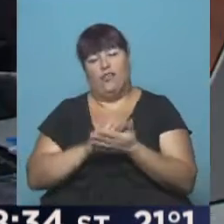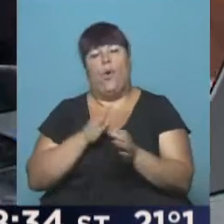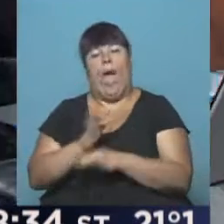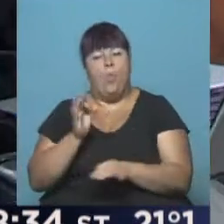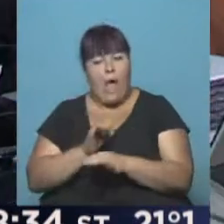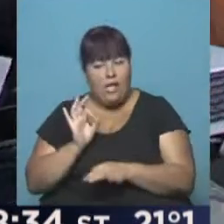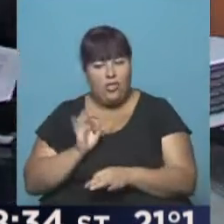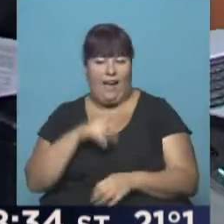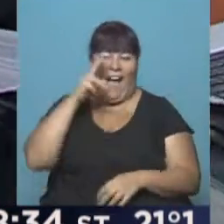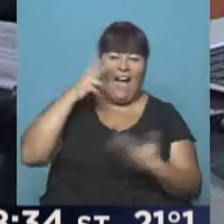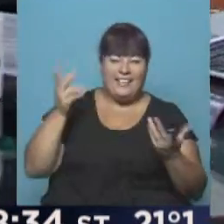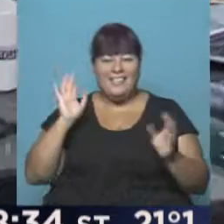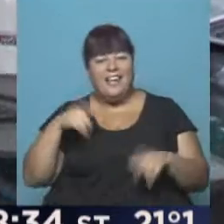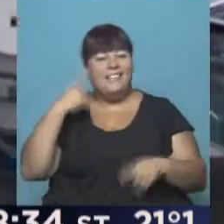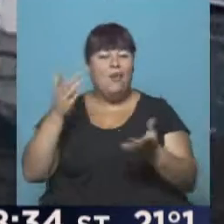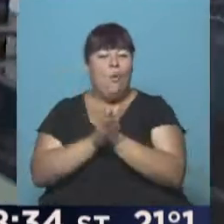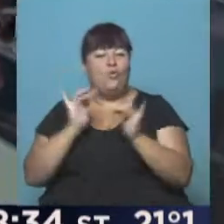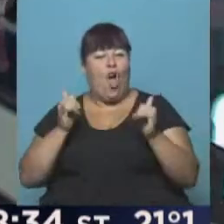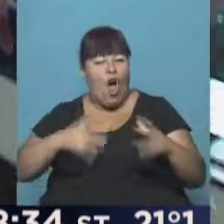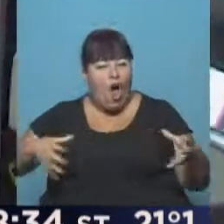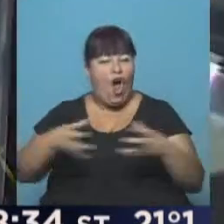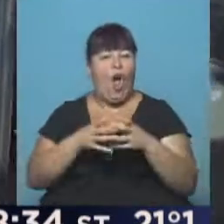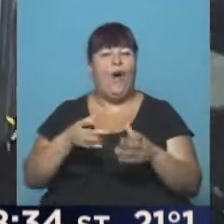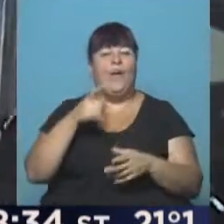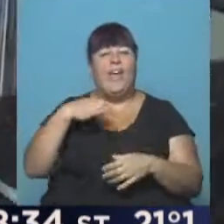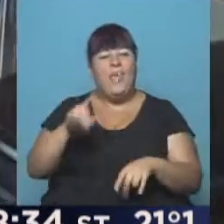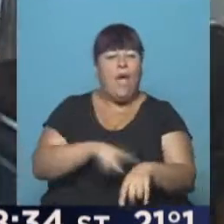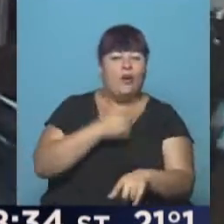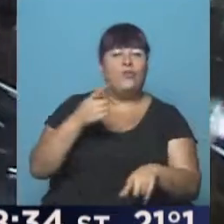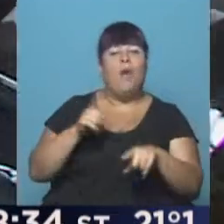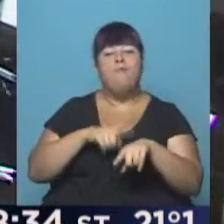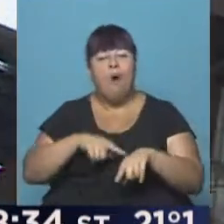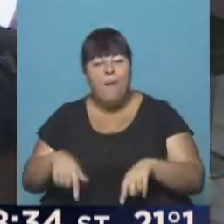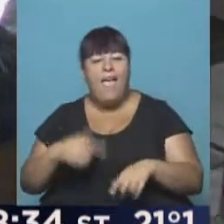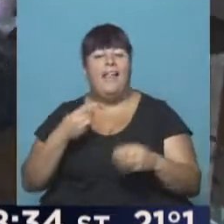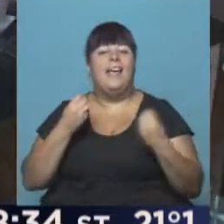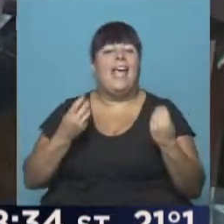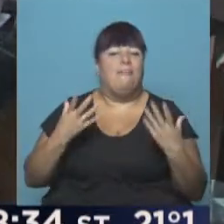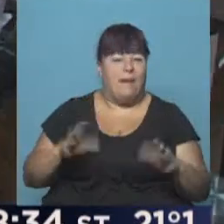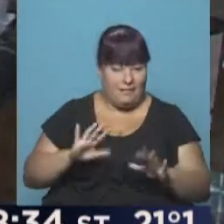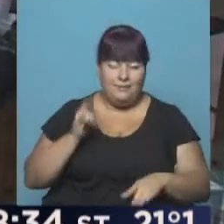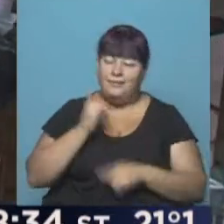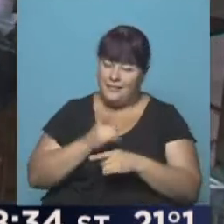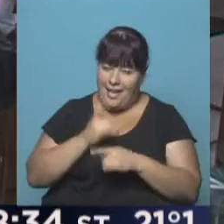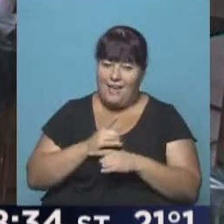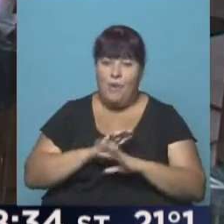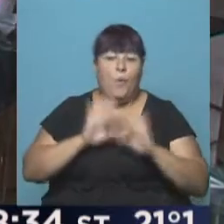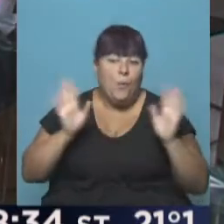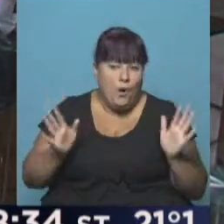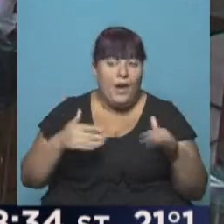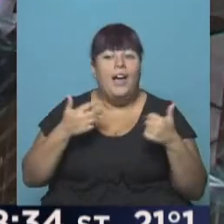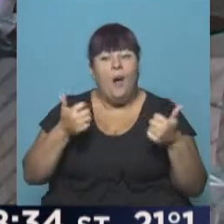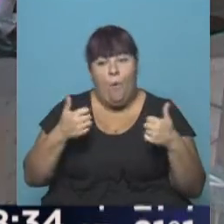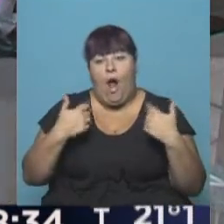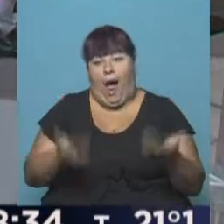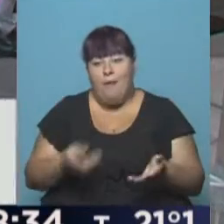educación cachero pues está todo el día con los pibes tiene que adaptarse a las circunstancias y a lo que está pasando permanentemente y bueno por eso está